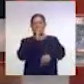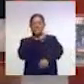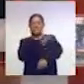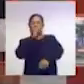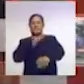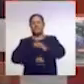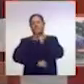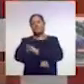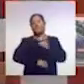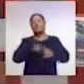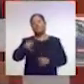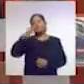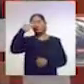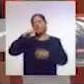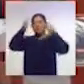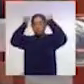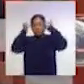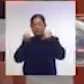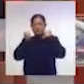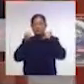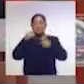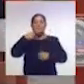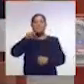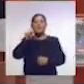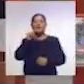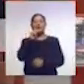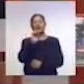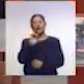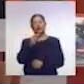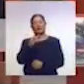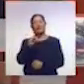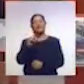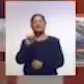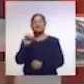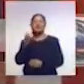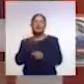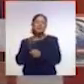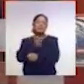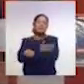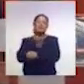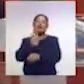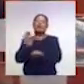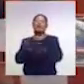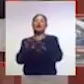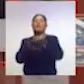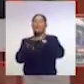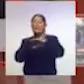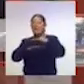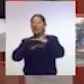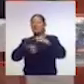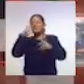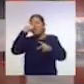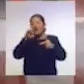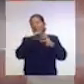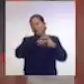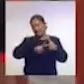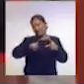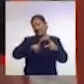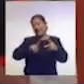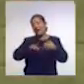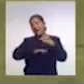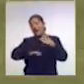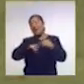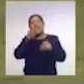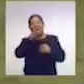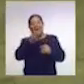es equipado con casco, con shoulders, pero el Tochito siempre va a ser lo primero que para iniciar, ¿no? Entonces desde ahí entra el amor al